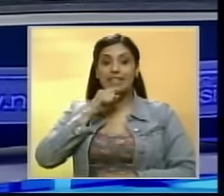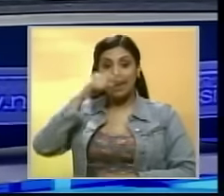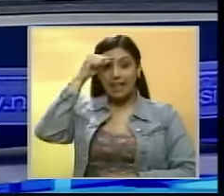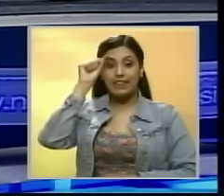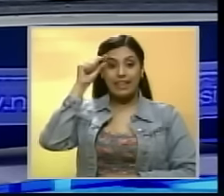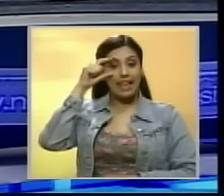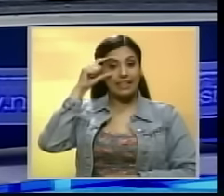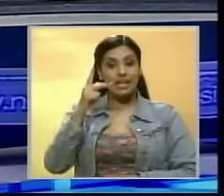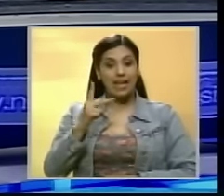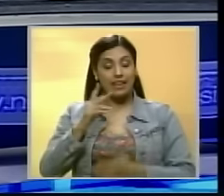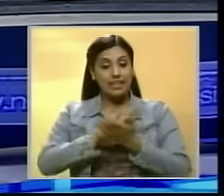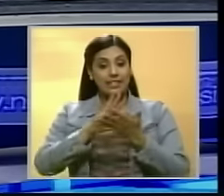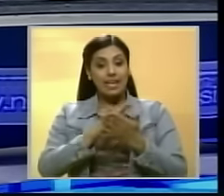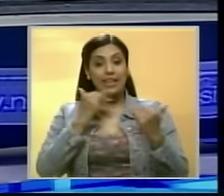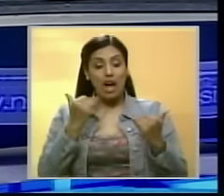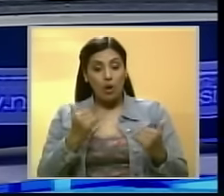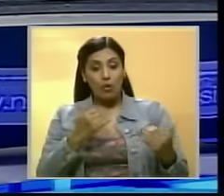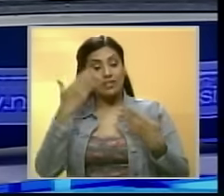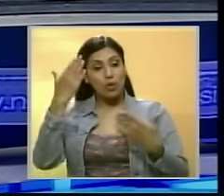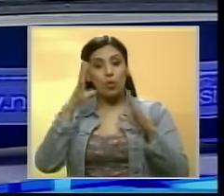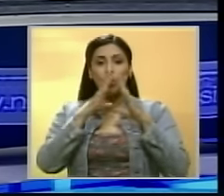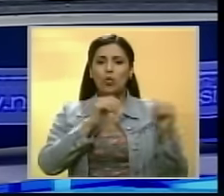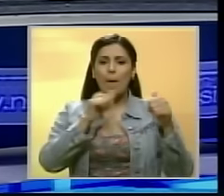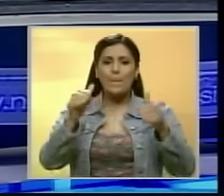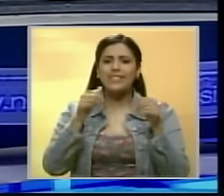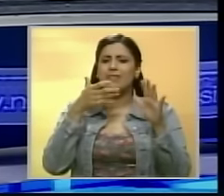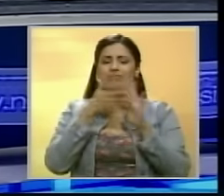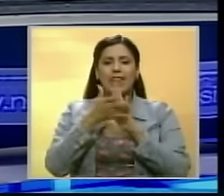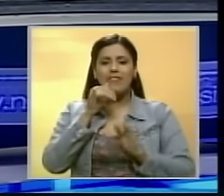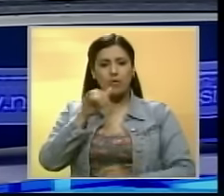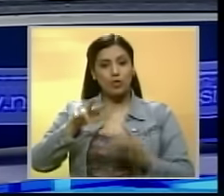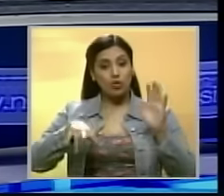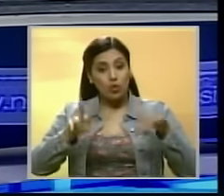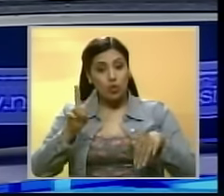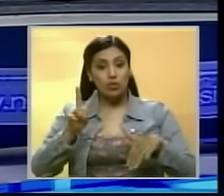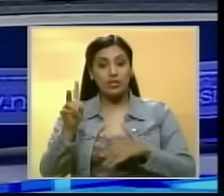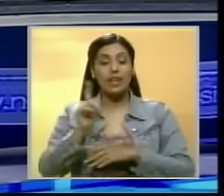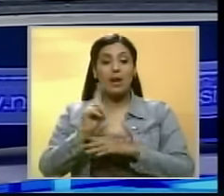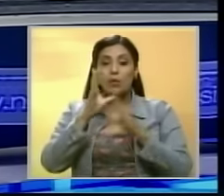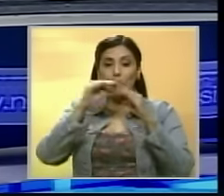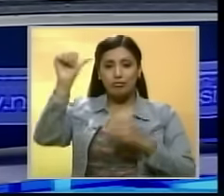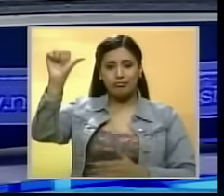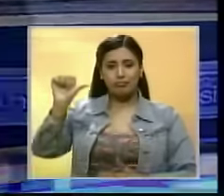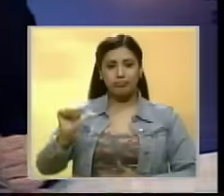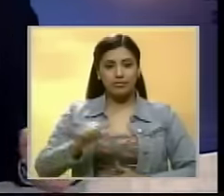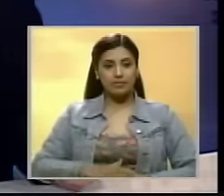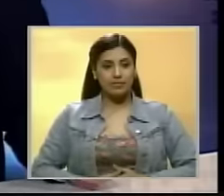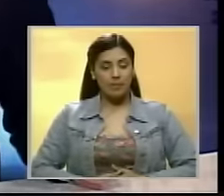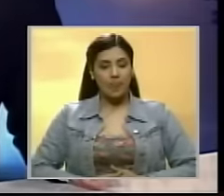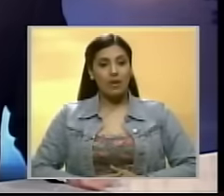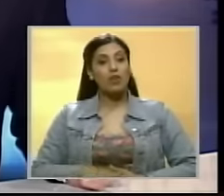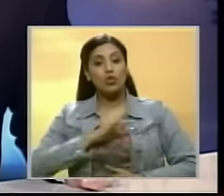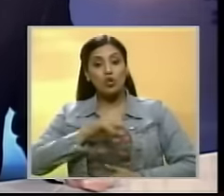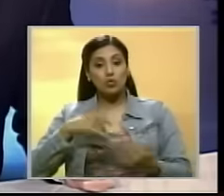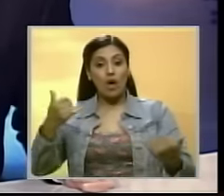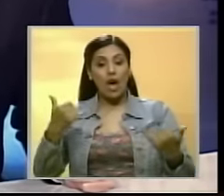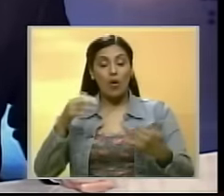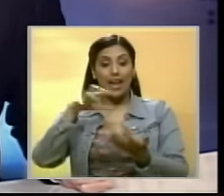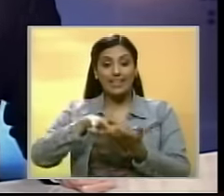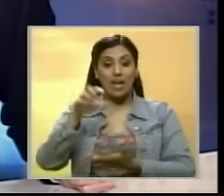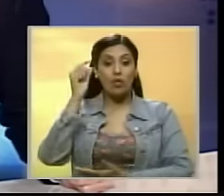lpz Néstor Brito Holanda quien les habla vamos a iniciar entonces con las informaciones y todos los detalles nos vamos al